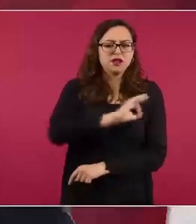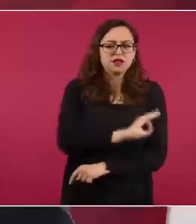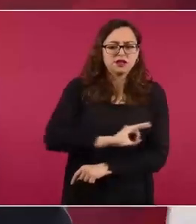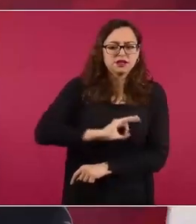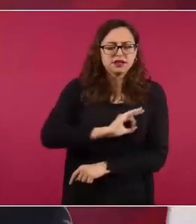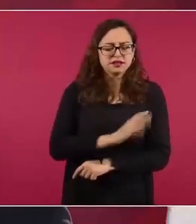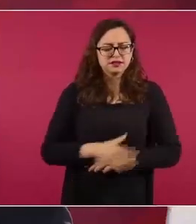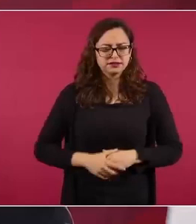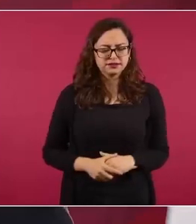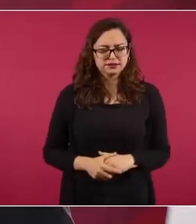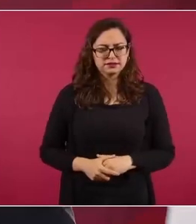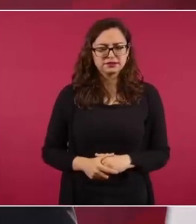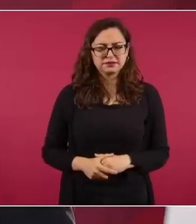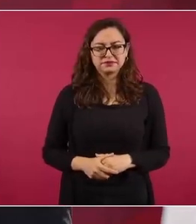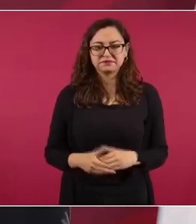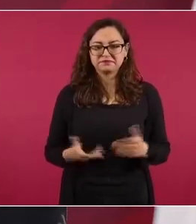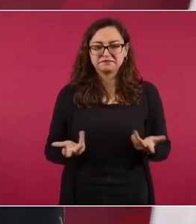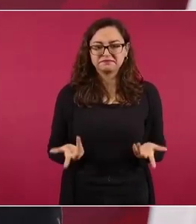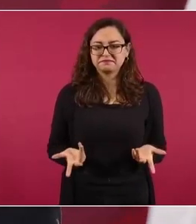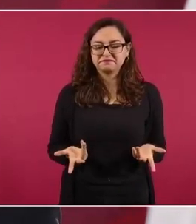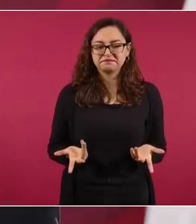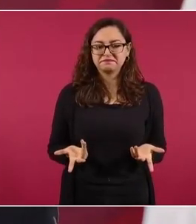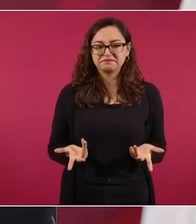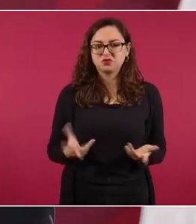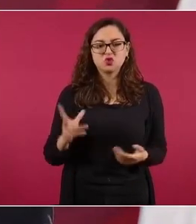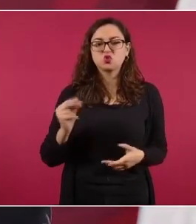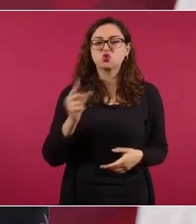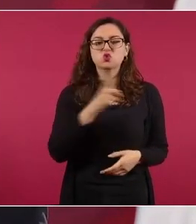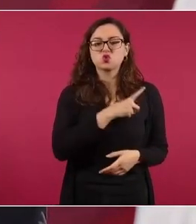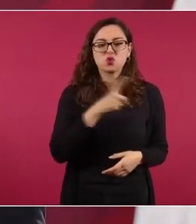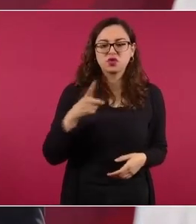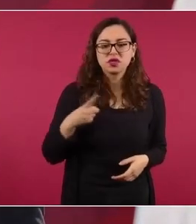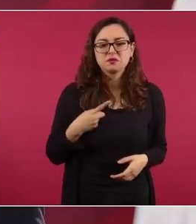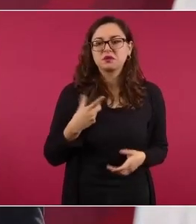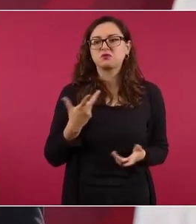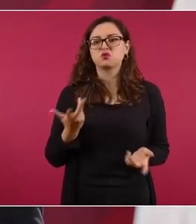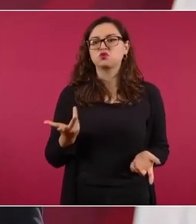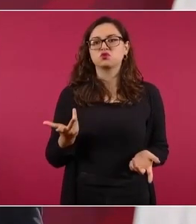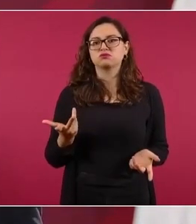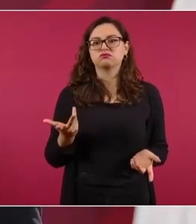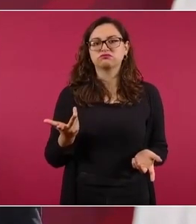Y no hay nada que ocultar